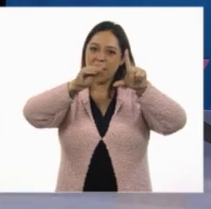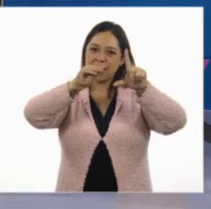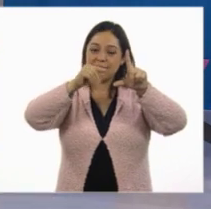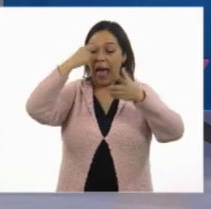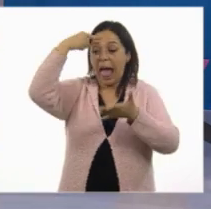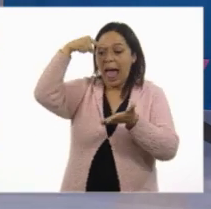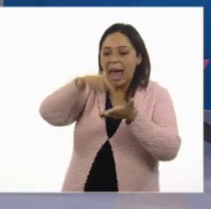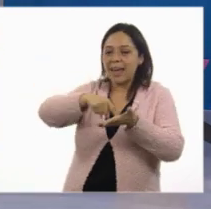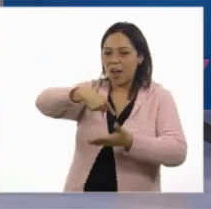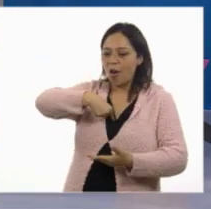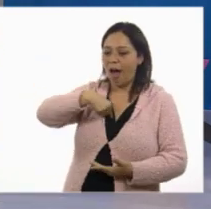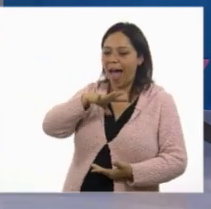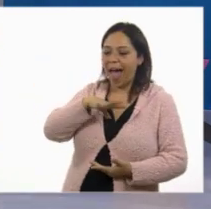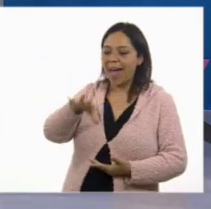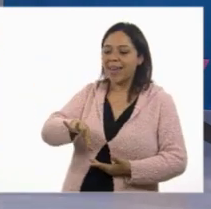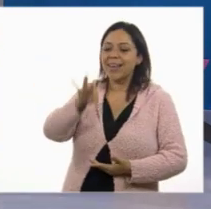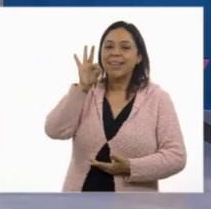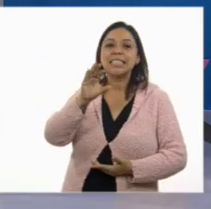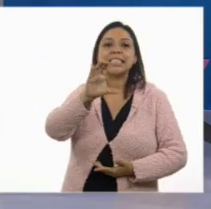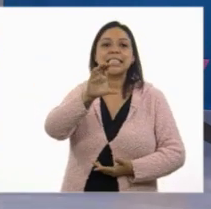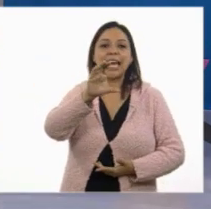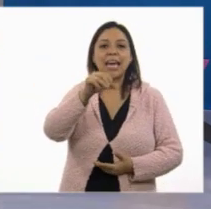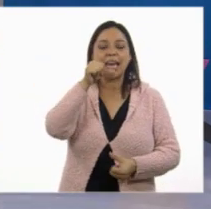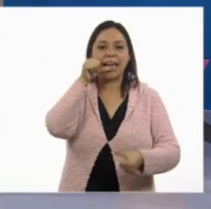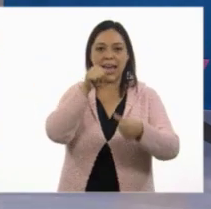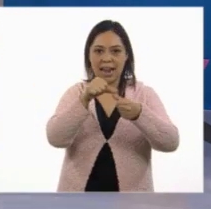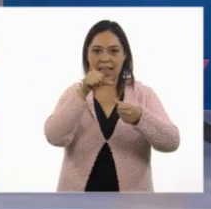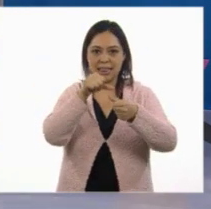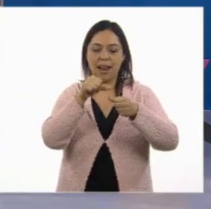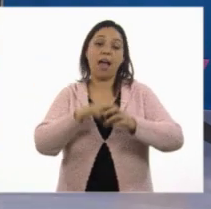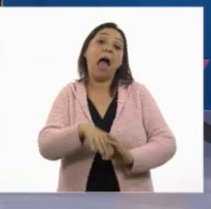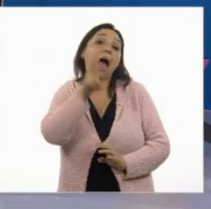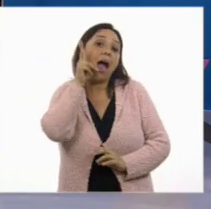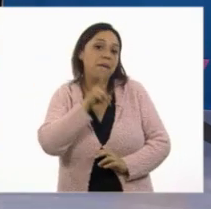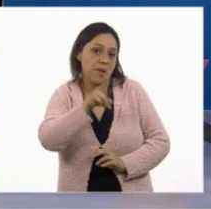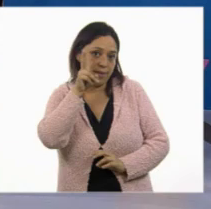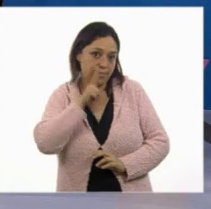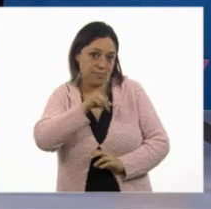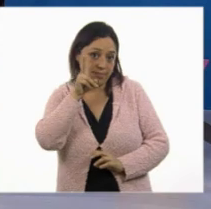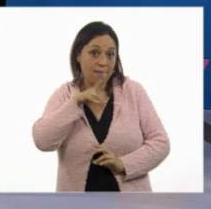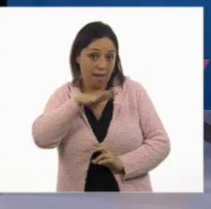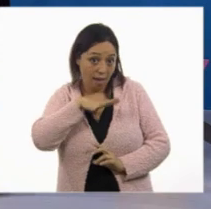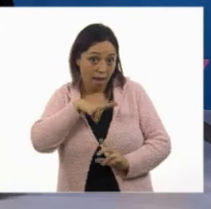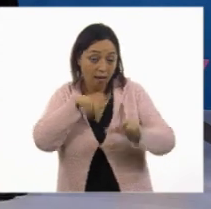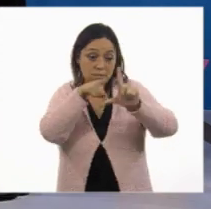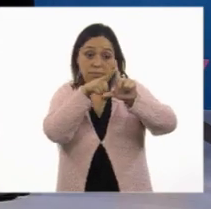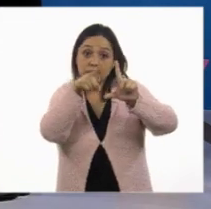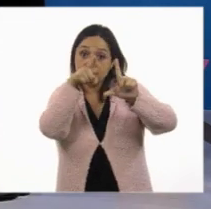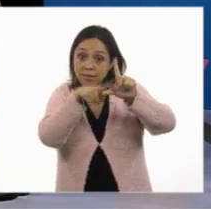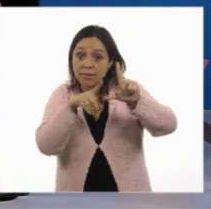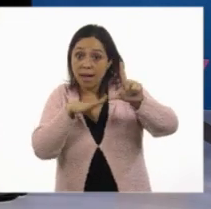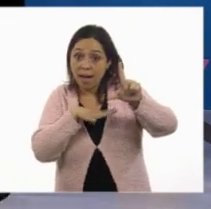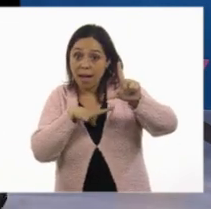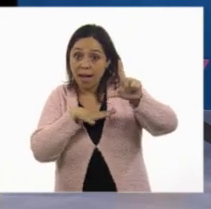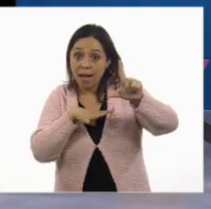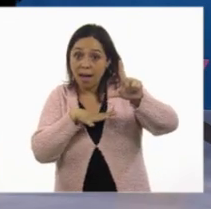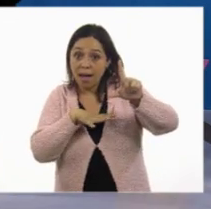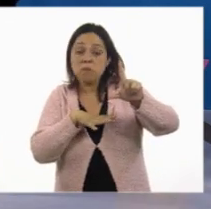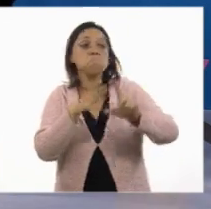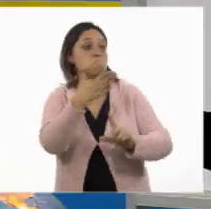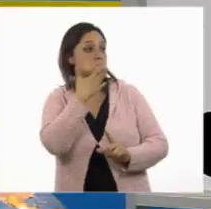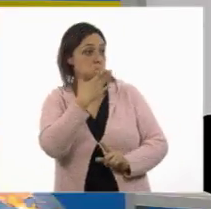A ver, ¿cuál sería? C. A ver, vamos a ver si se cumple. ¿Tiene un ángulo recto? Tiene. Tiene diferentes, muy